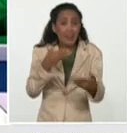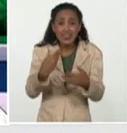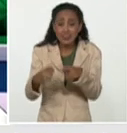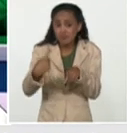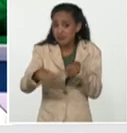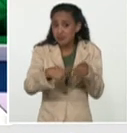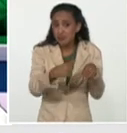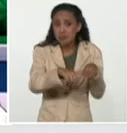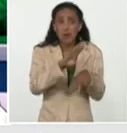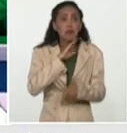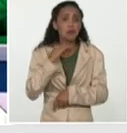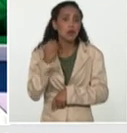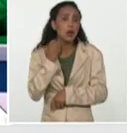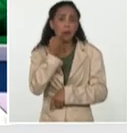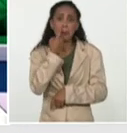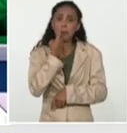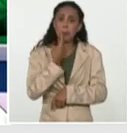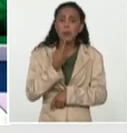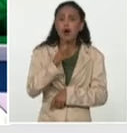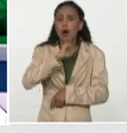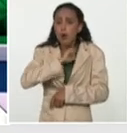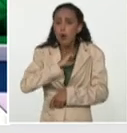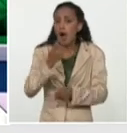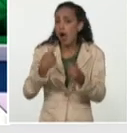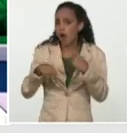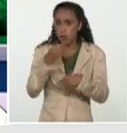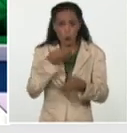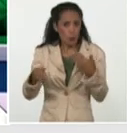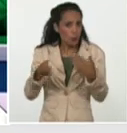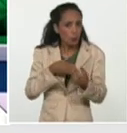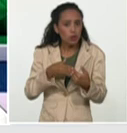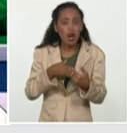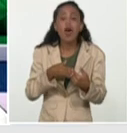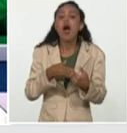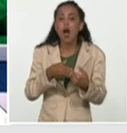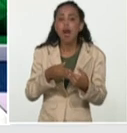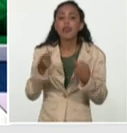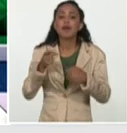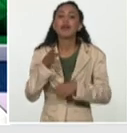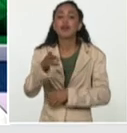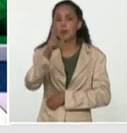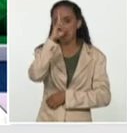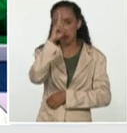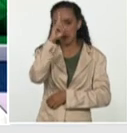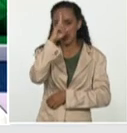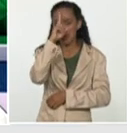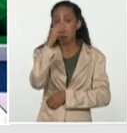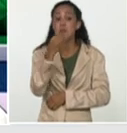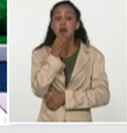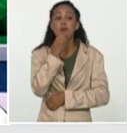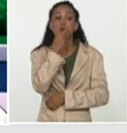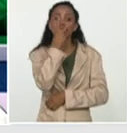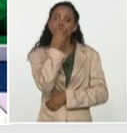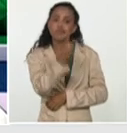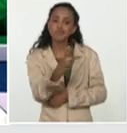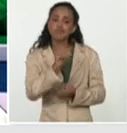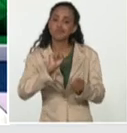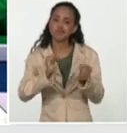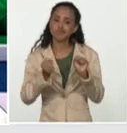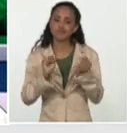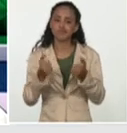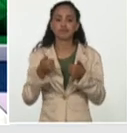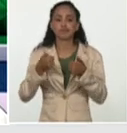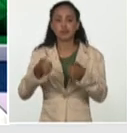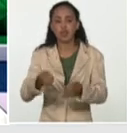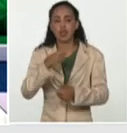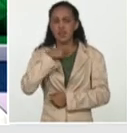es acudir al médico de forma tal que se pueda adoptar una conducta correcta y un diagnóstico correcto.